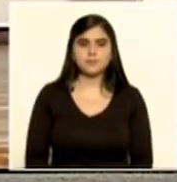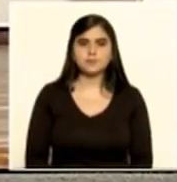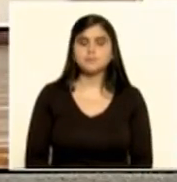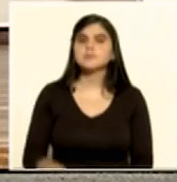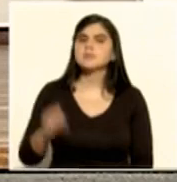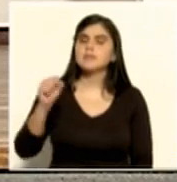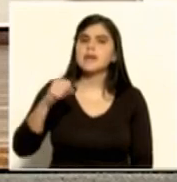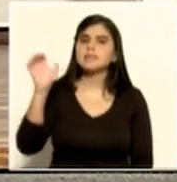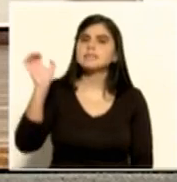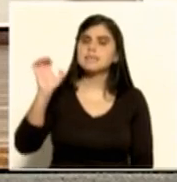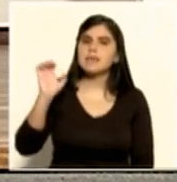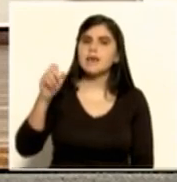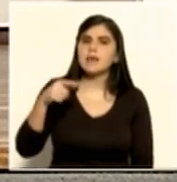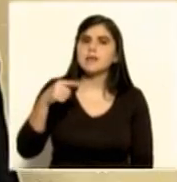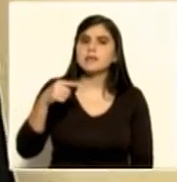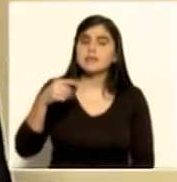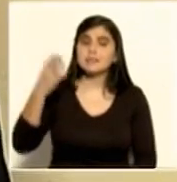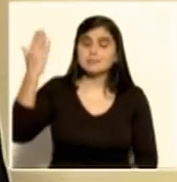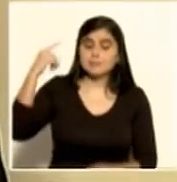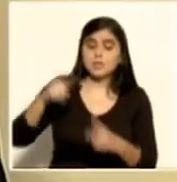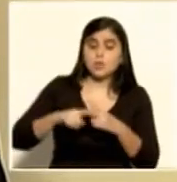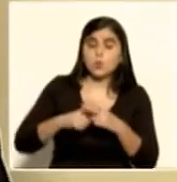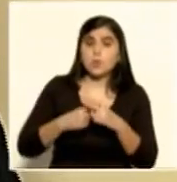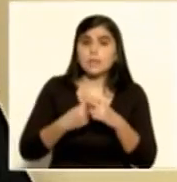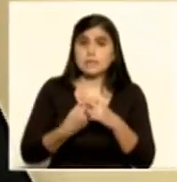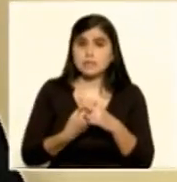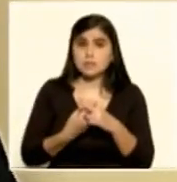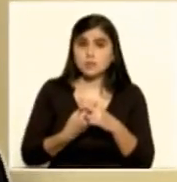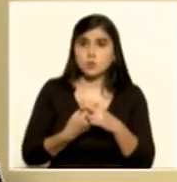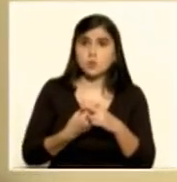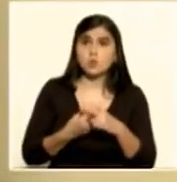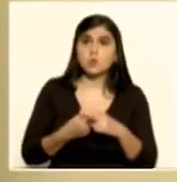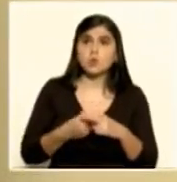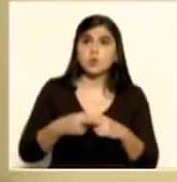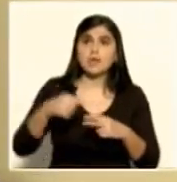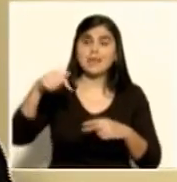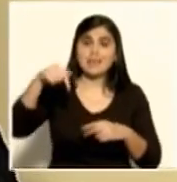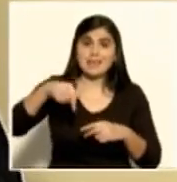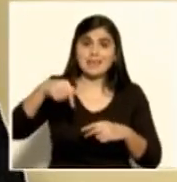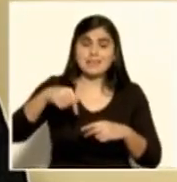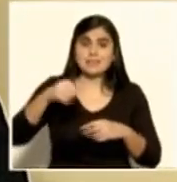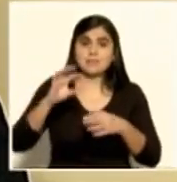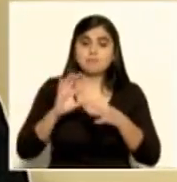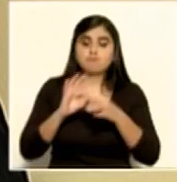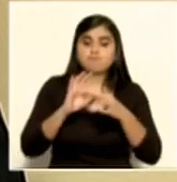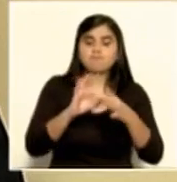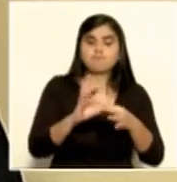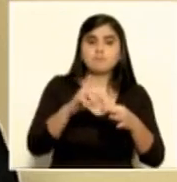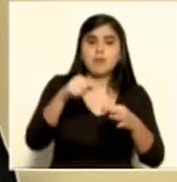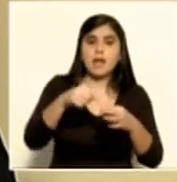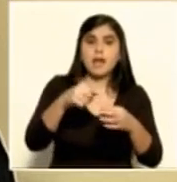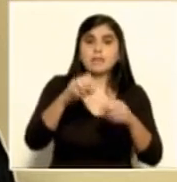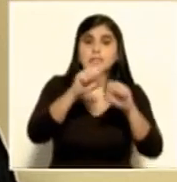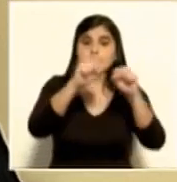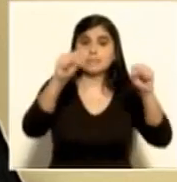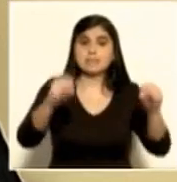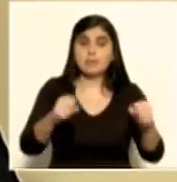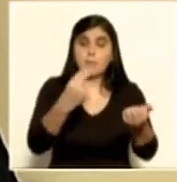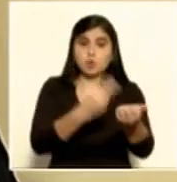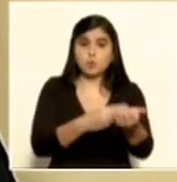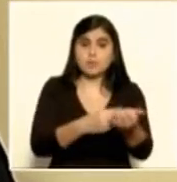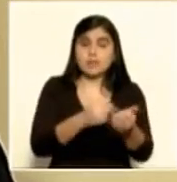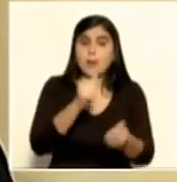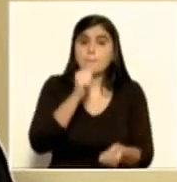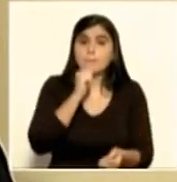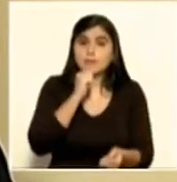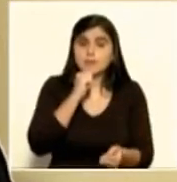Sí, don Edgar, desde un inicio, en realidad, esta parte de integración con el sistema hospitalario privado se